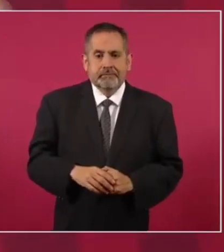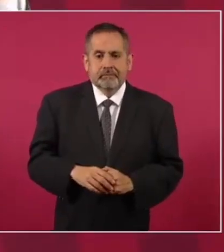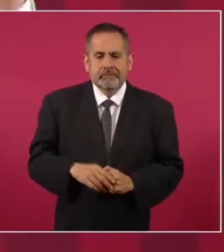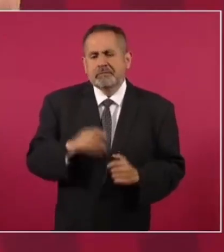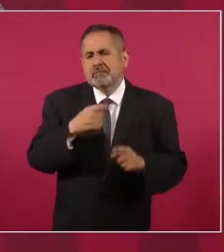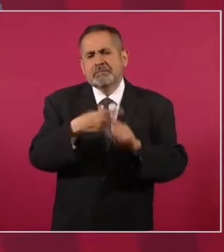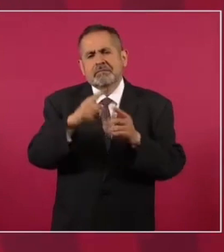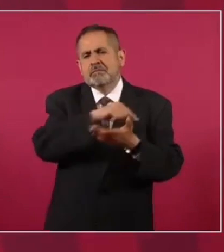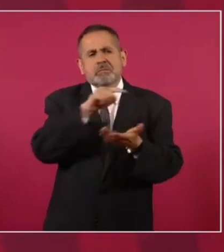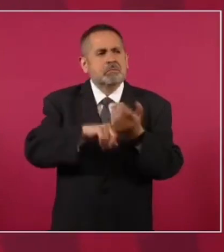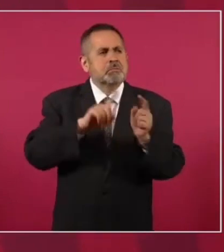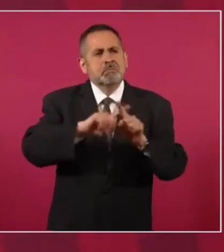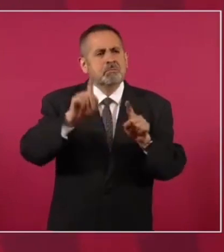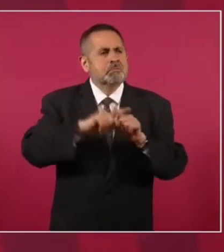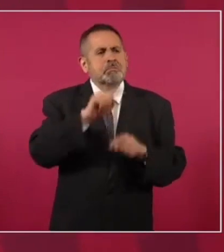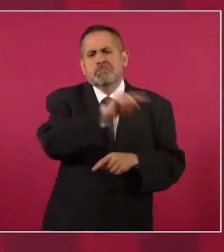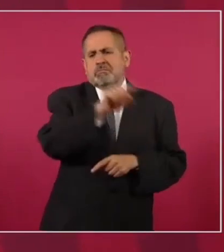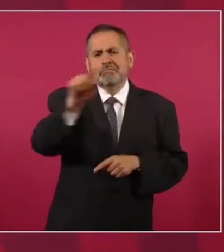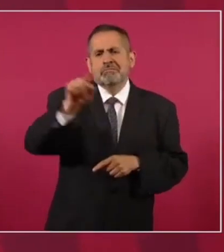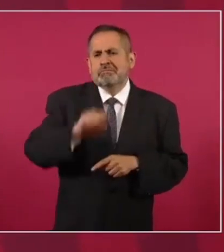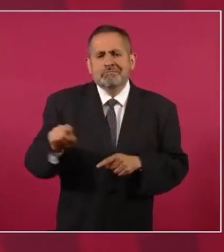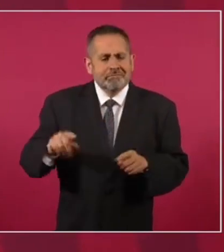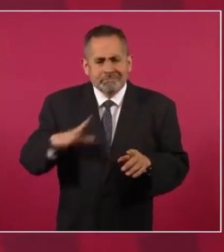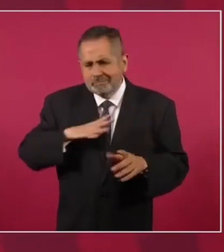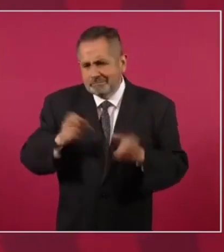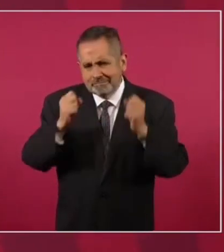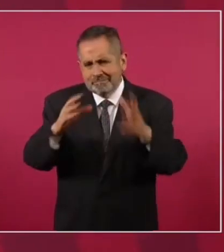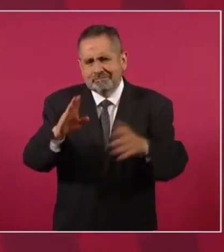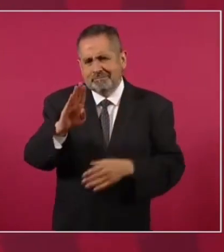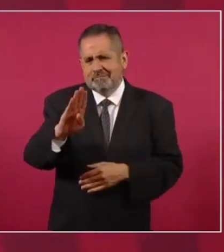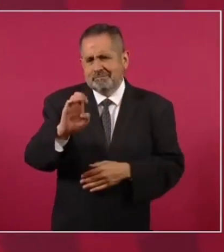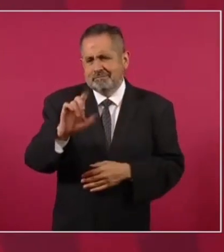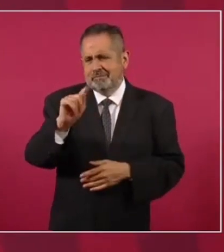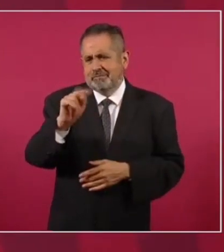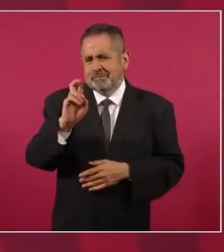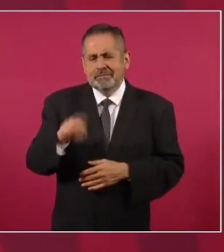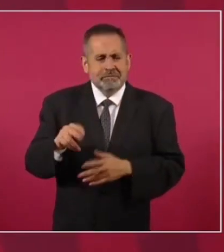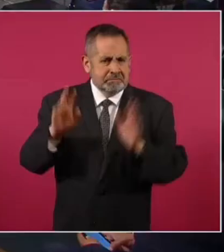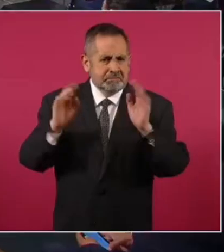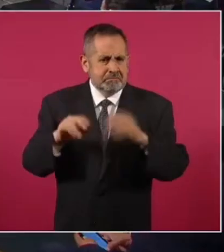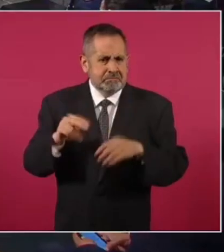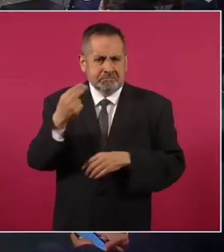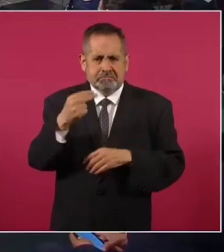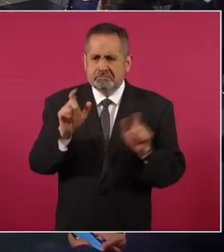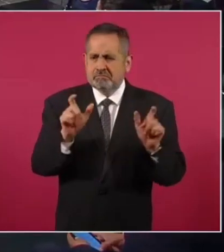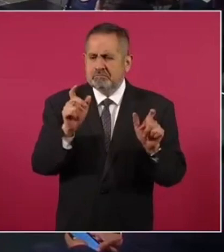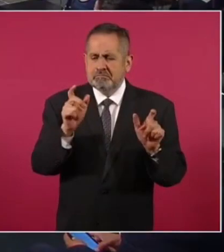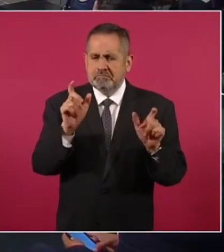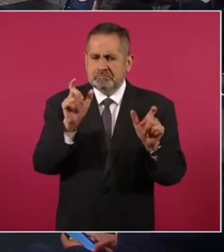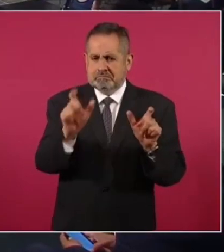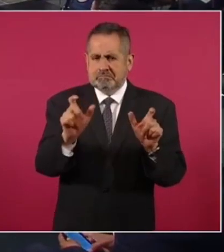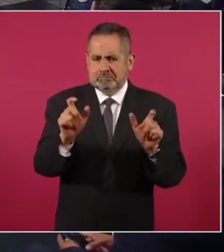y de otros estados, ¿no? Es un apellido